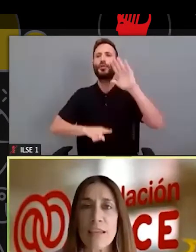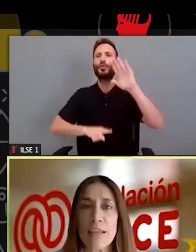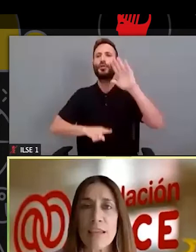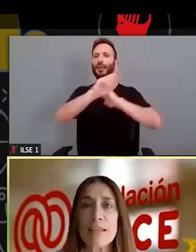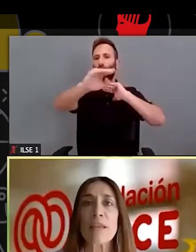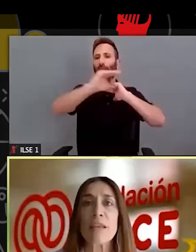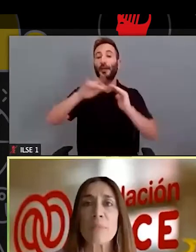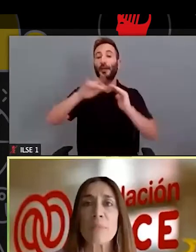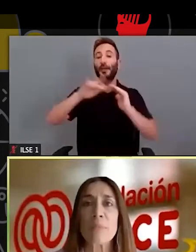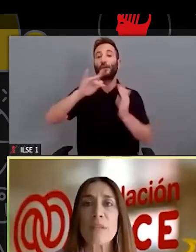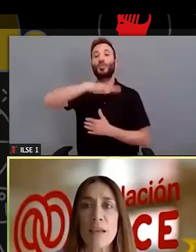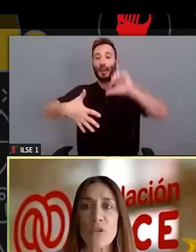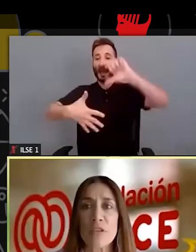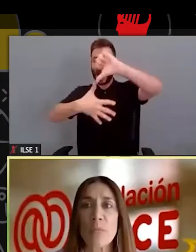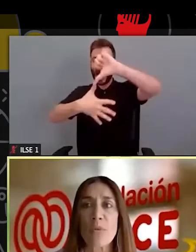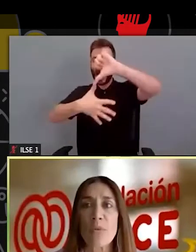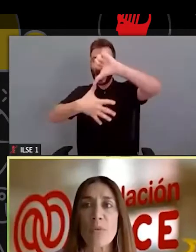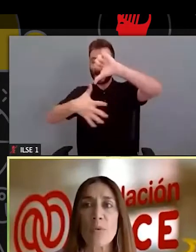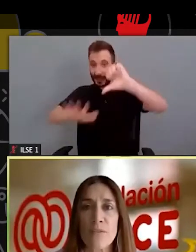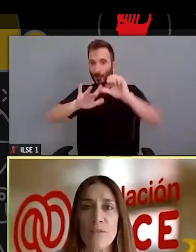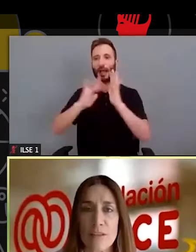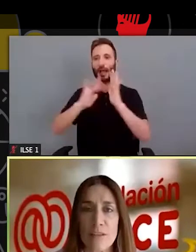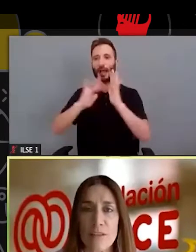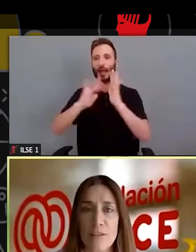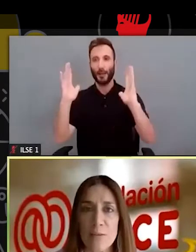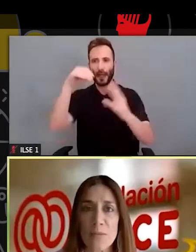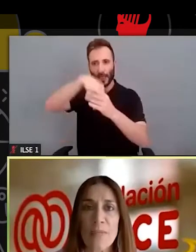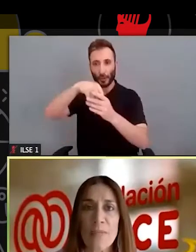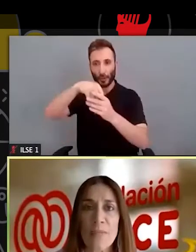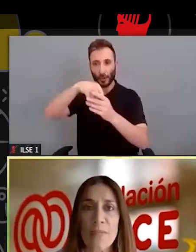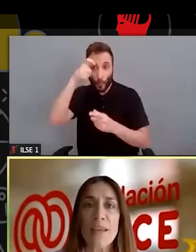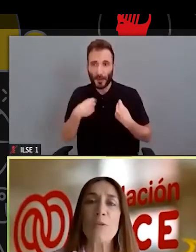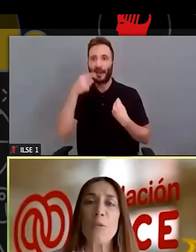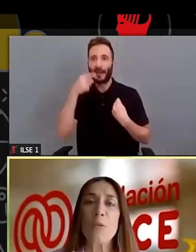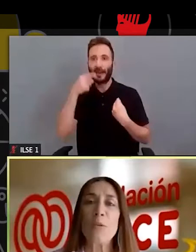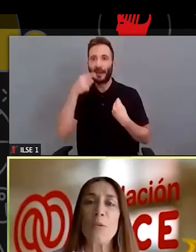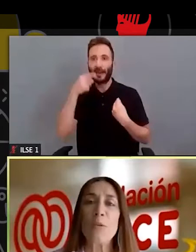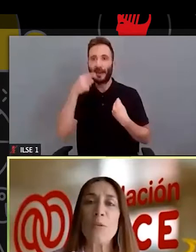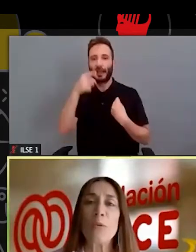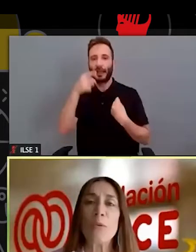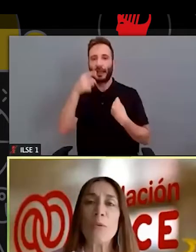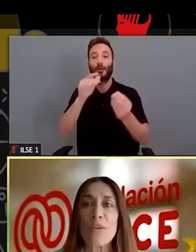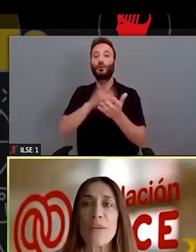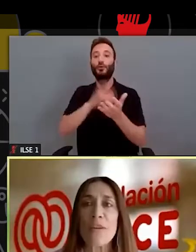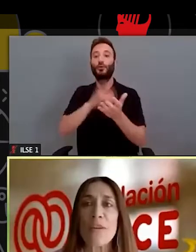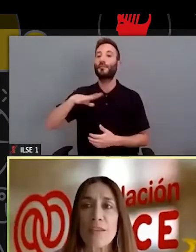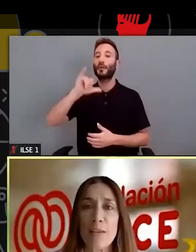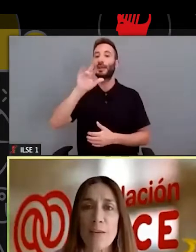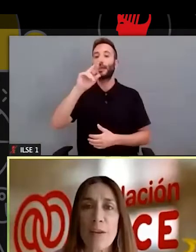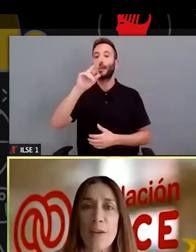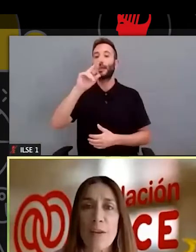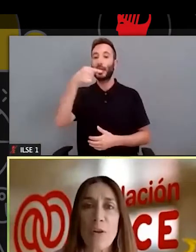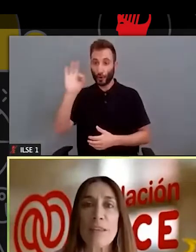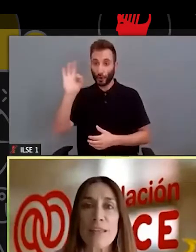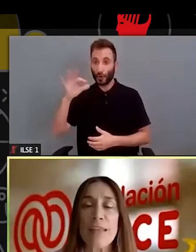indígenas y prácticas empresariales que apuesten por la inclusión de diferentes colectivos. Igor, cuéntanos, por favor, cómo una organización internacional